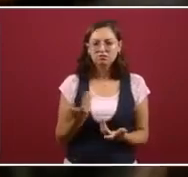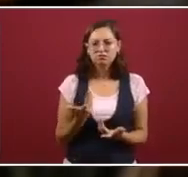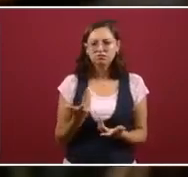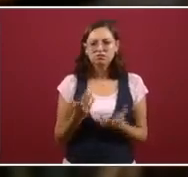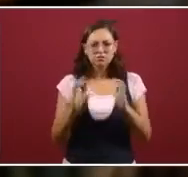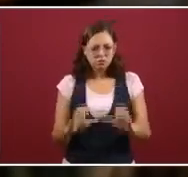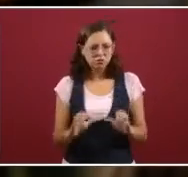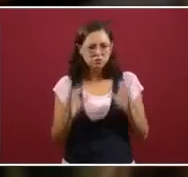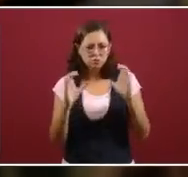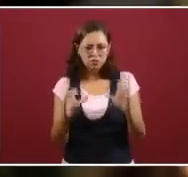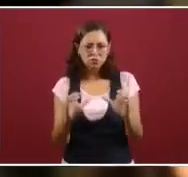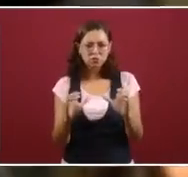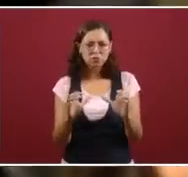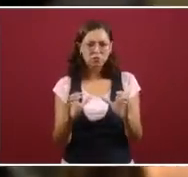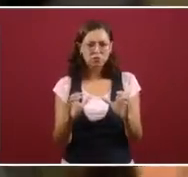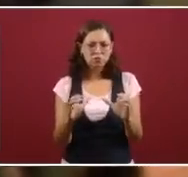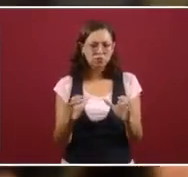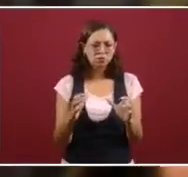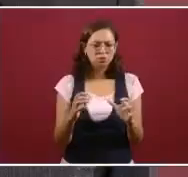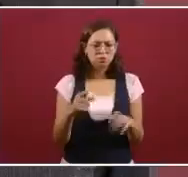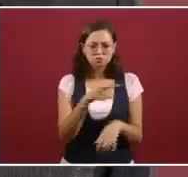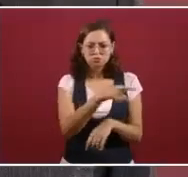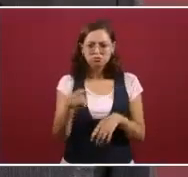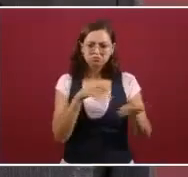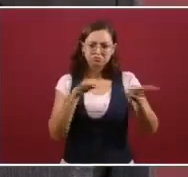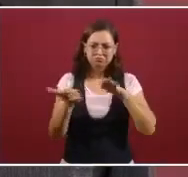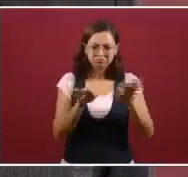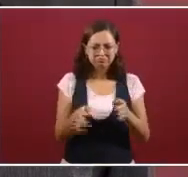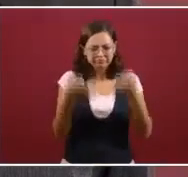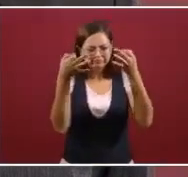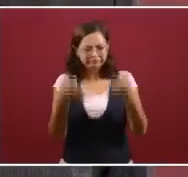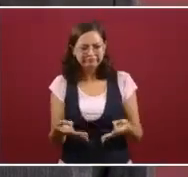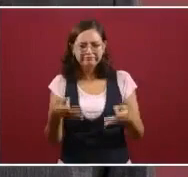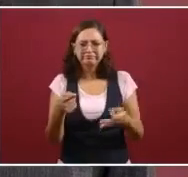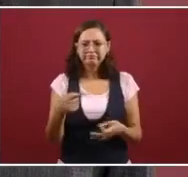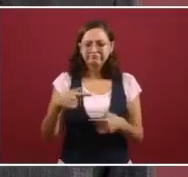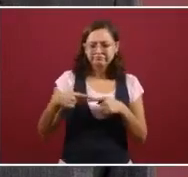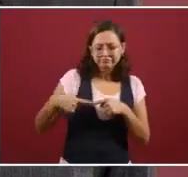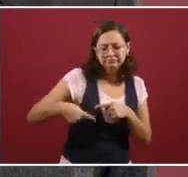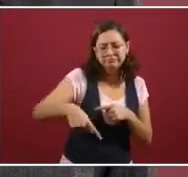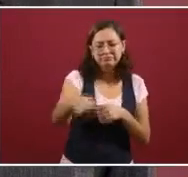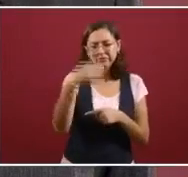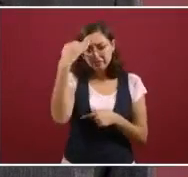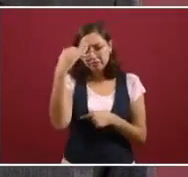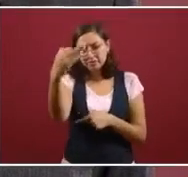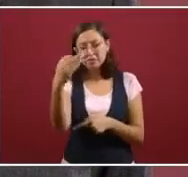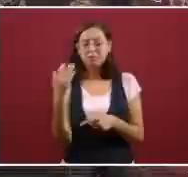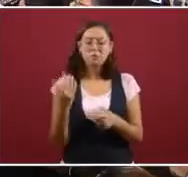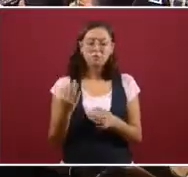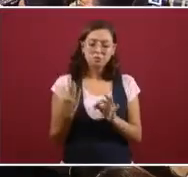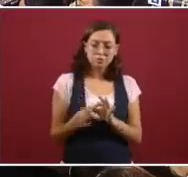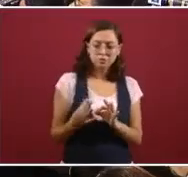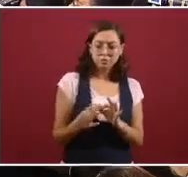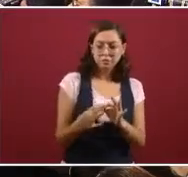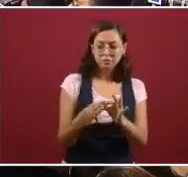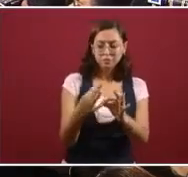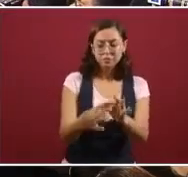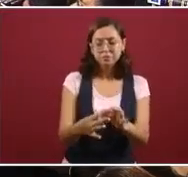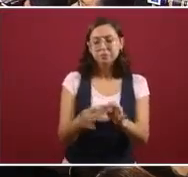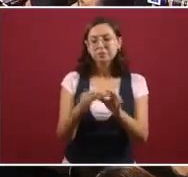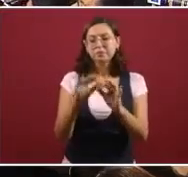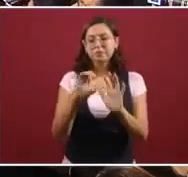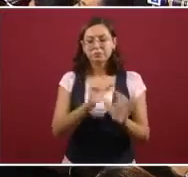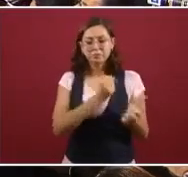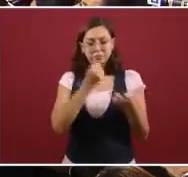respalde al trabajo formal, ¿verdad?, para que se pueda cotizar y puedan fluir los recursos, ¿verdad?, de